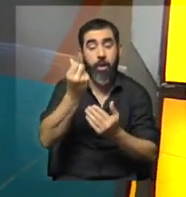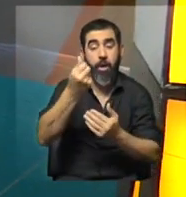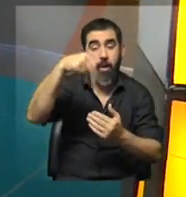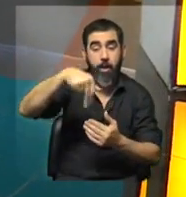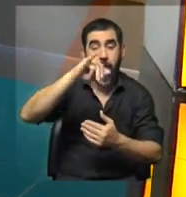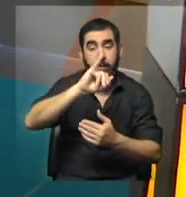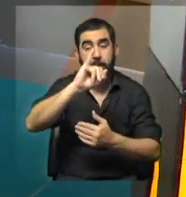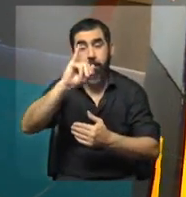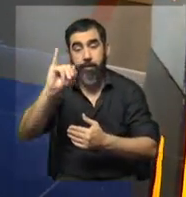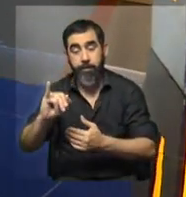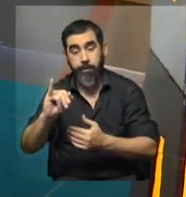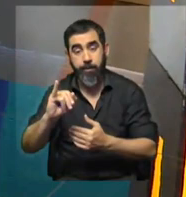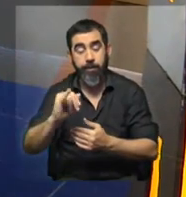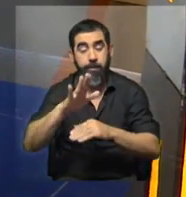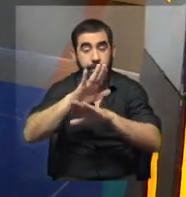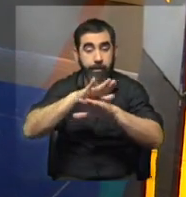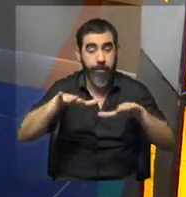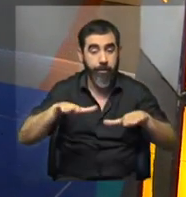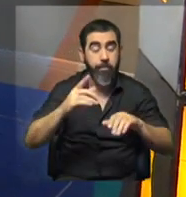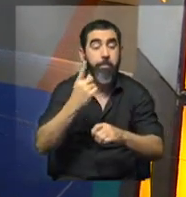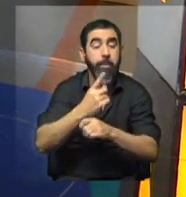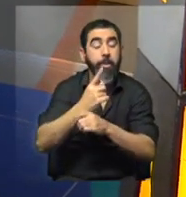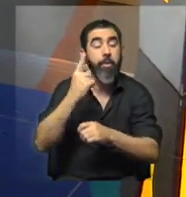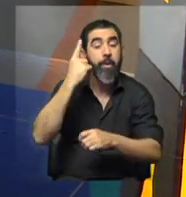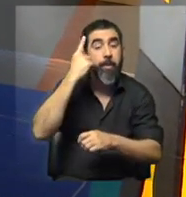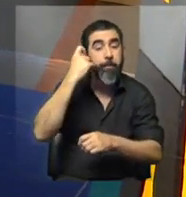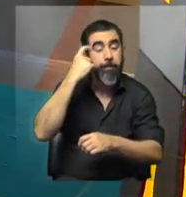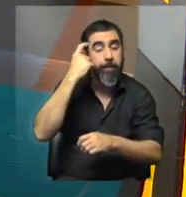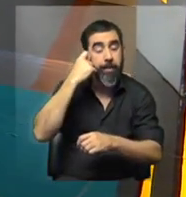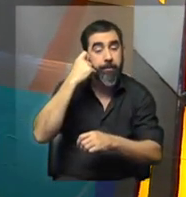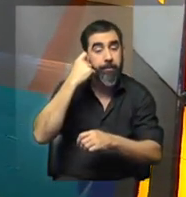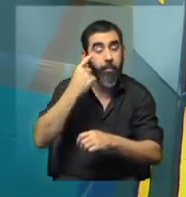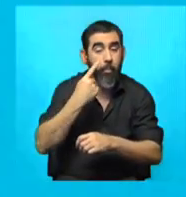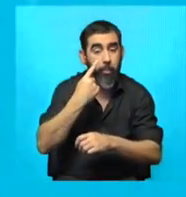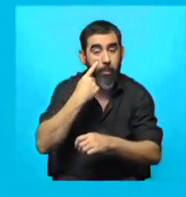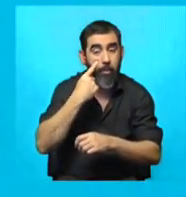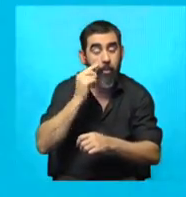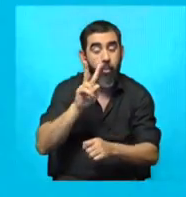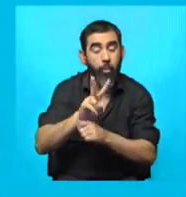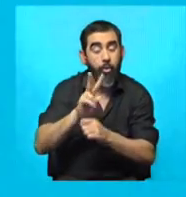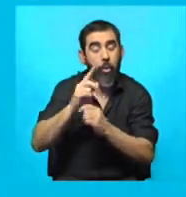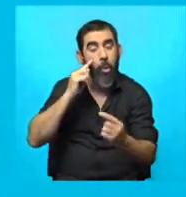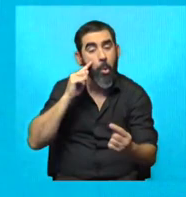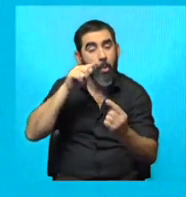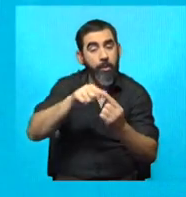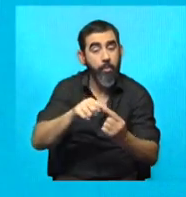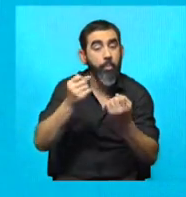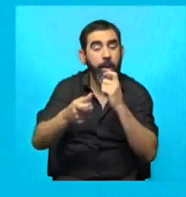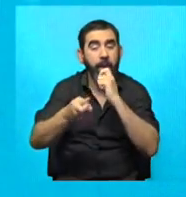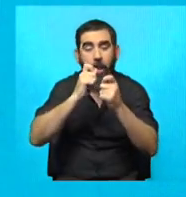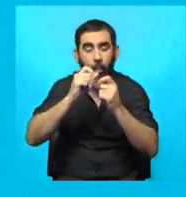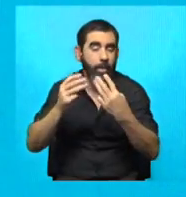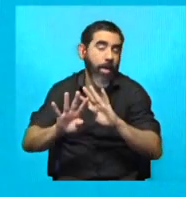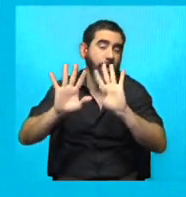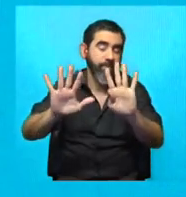Infancia, hicimos un experimento, ¿no? Con medidas más objetivas, porque la encuesta es una encuesta, o